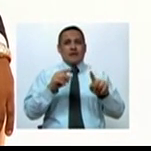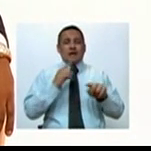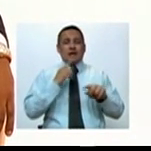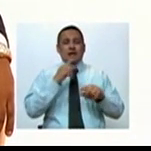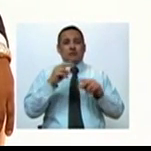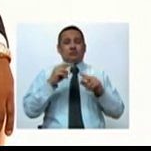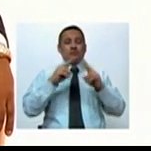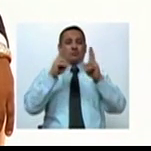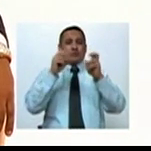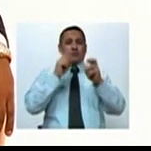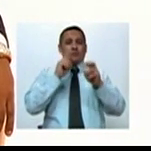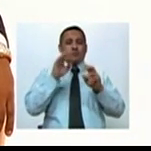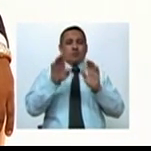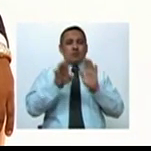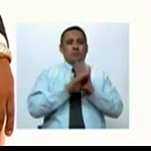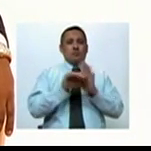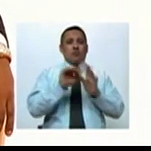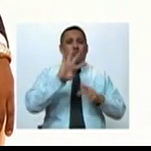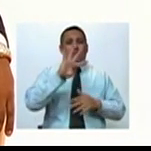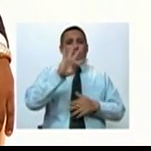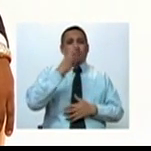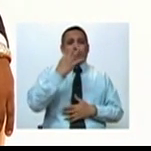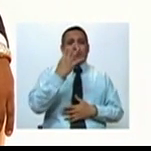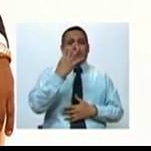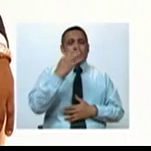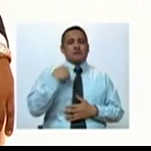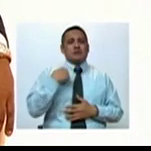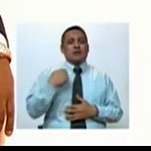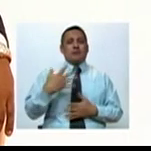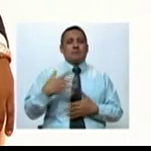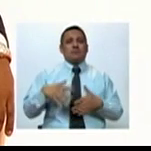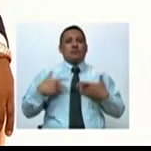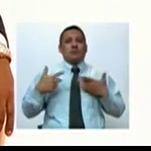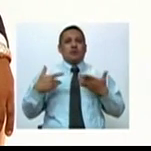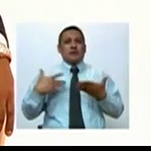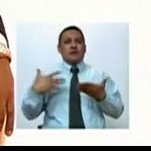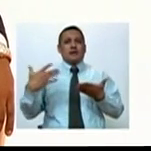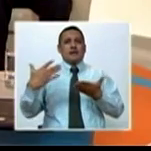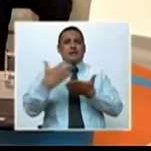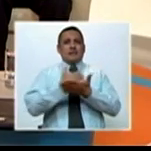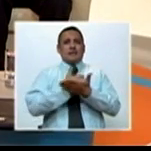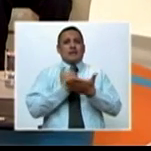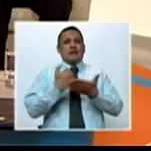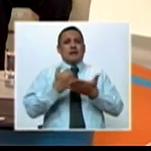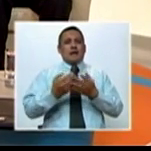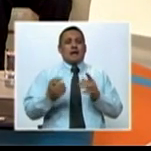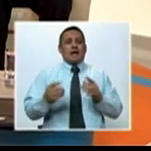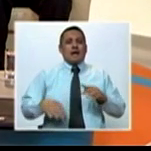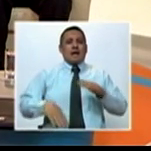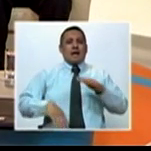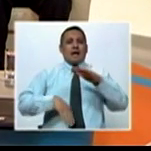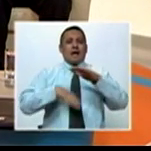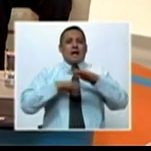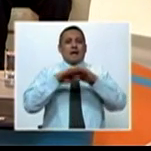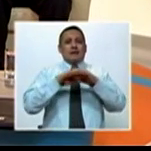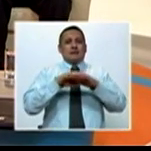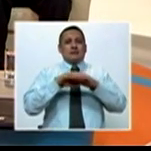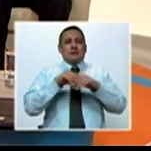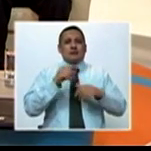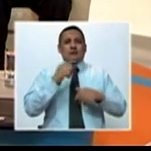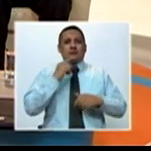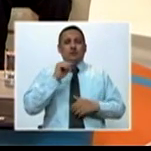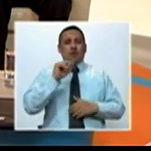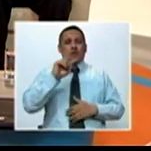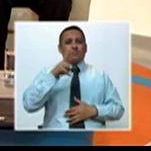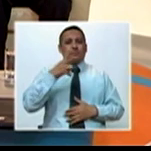4.000, se le podría embargar hasta por un tercio de 2.000 soles.